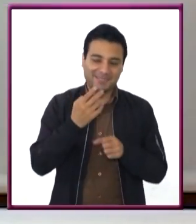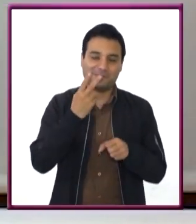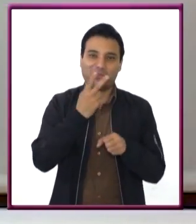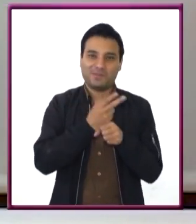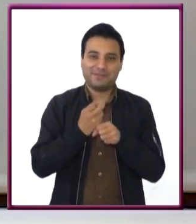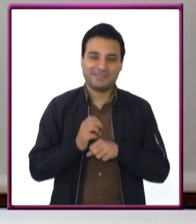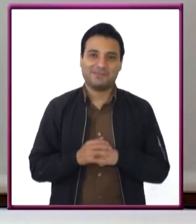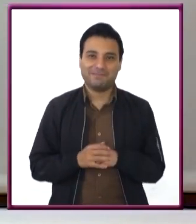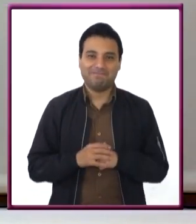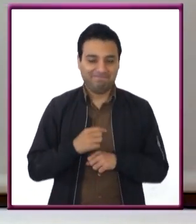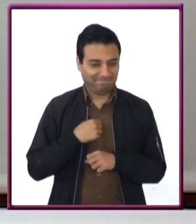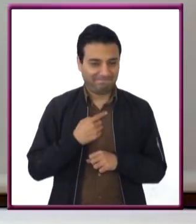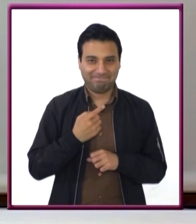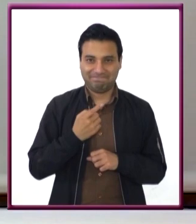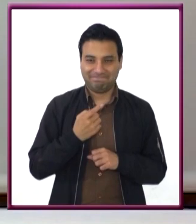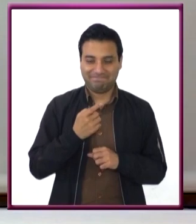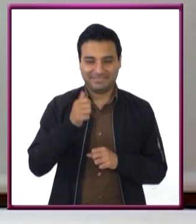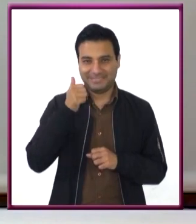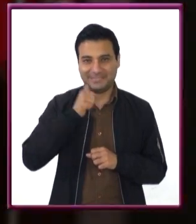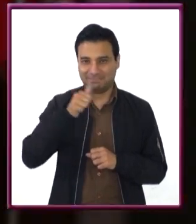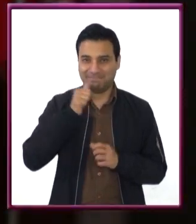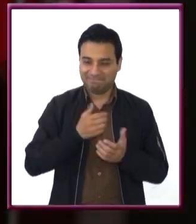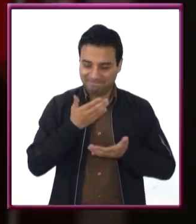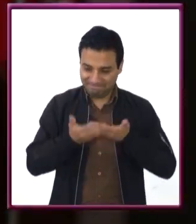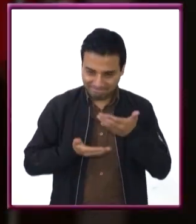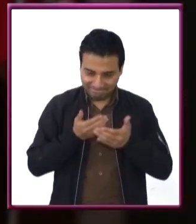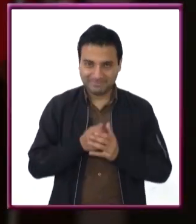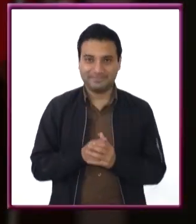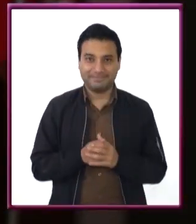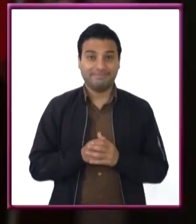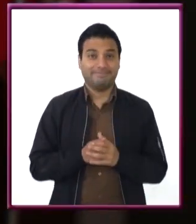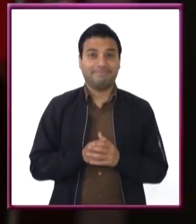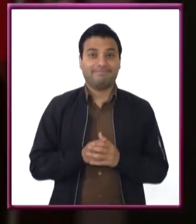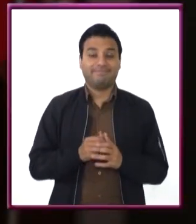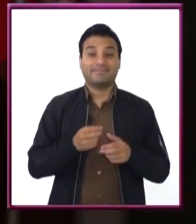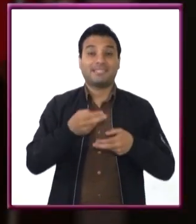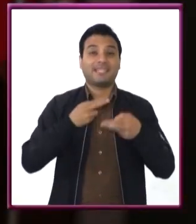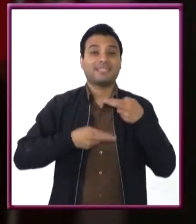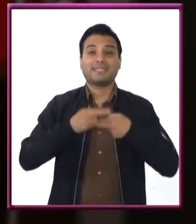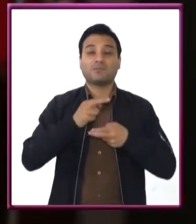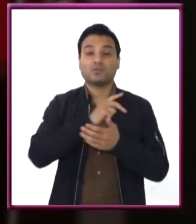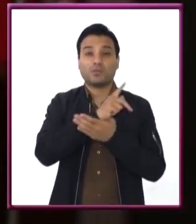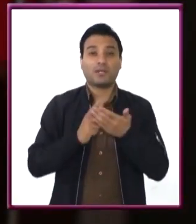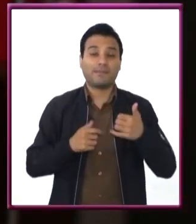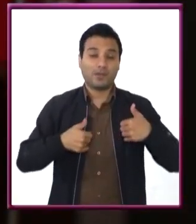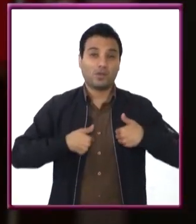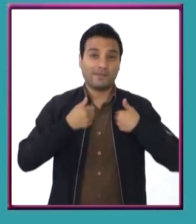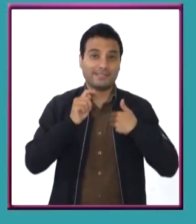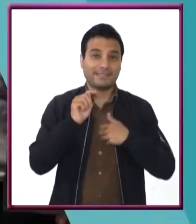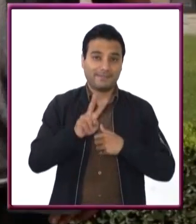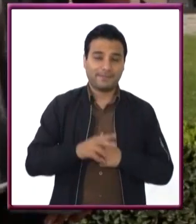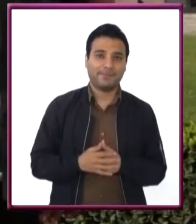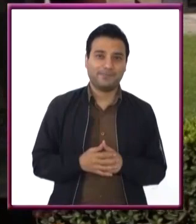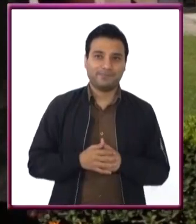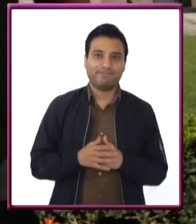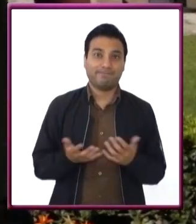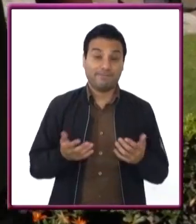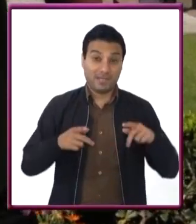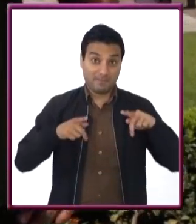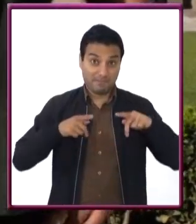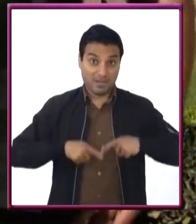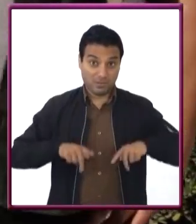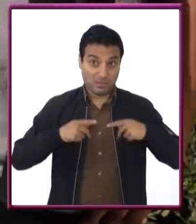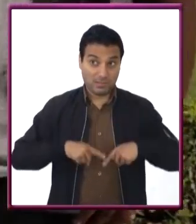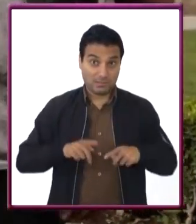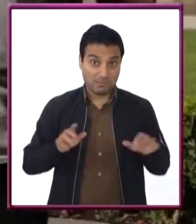por invitarme y estoy a sus órdenes. Gracias. Volvemos al programa con esto que es Jóvenes en TV. Pero no solo de volar vive